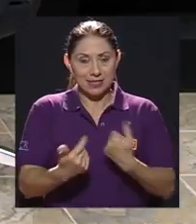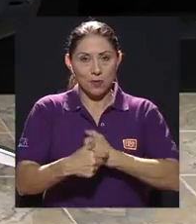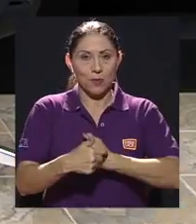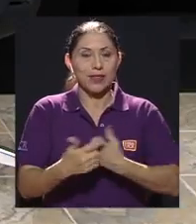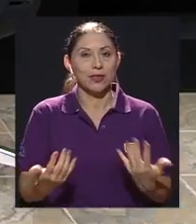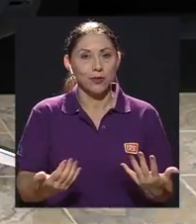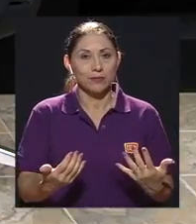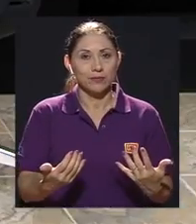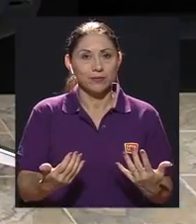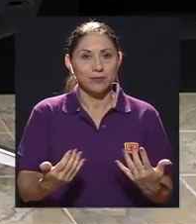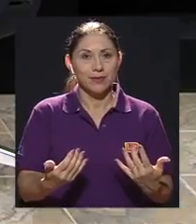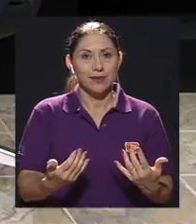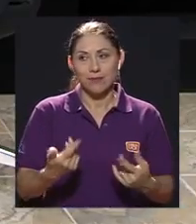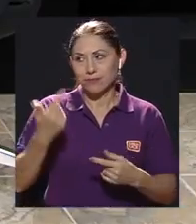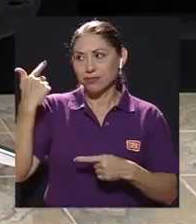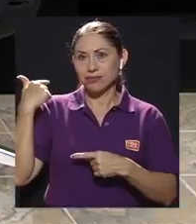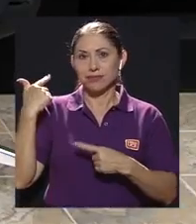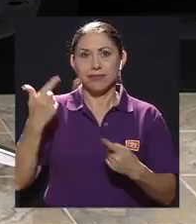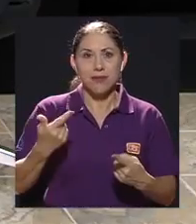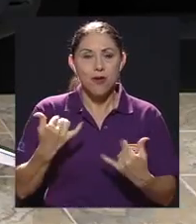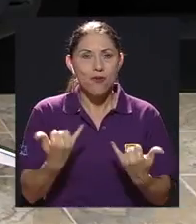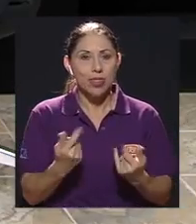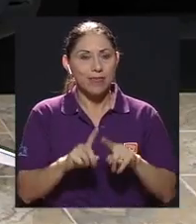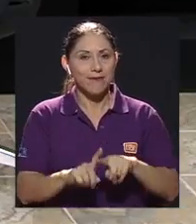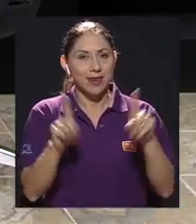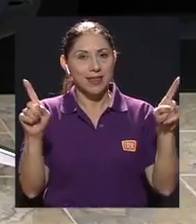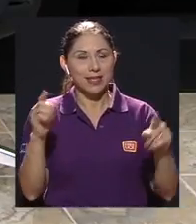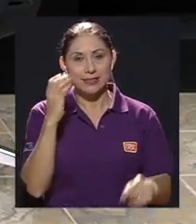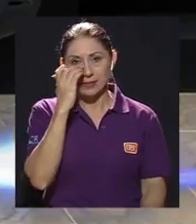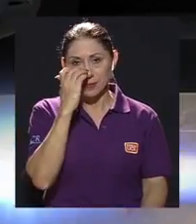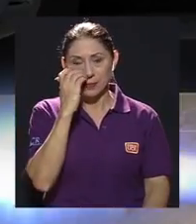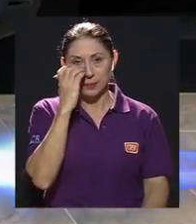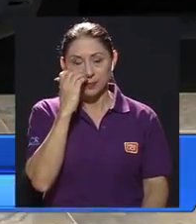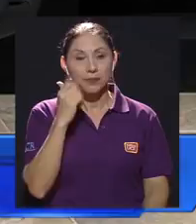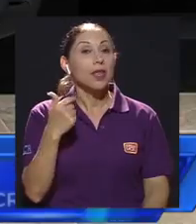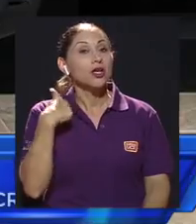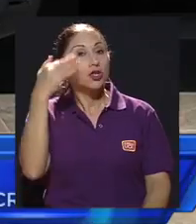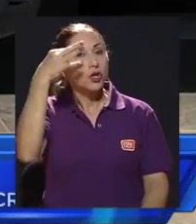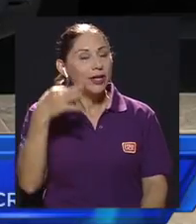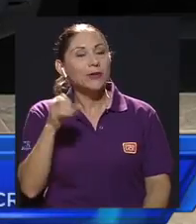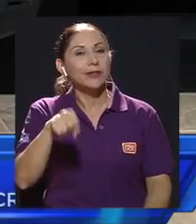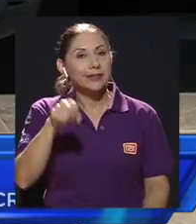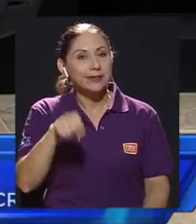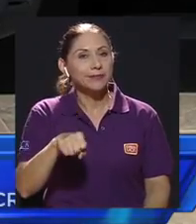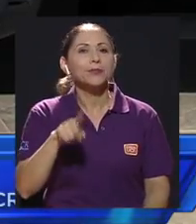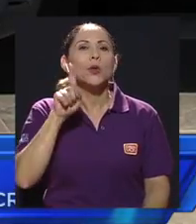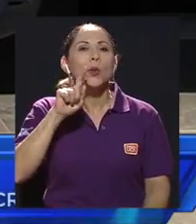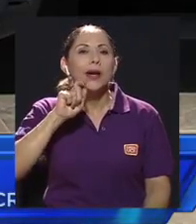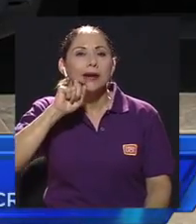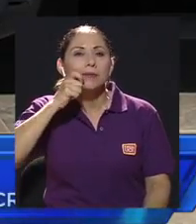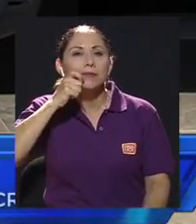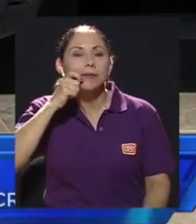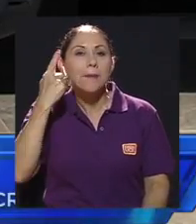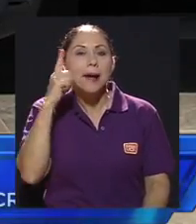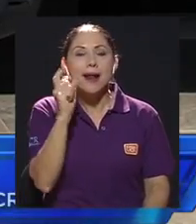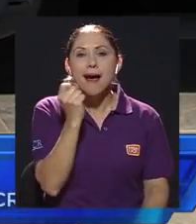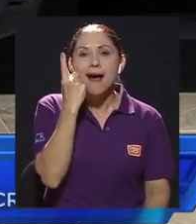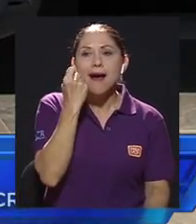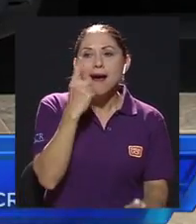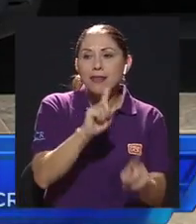momento, son muy diferentes. Yo creo que, en efecto, una de las claves de comprensión de las sociedades